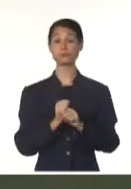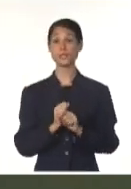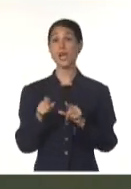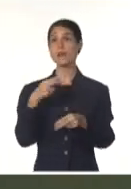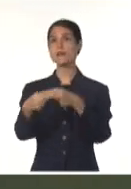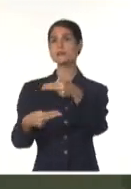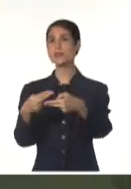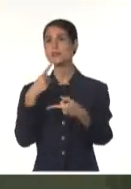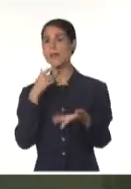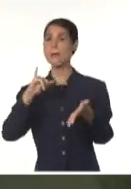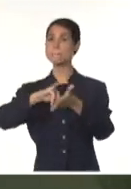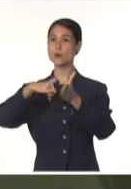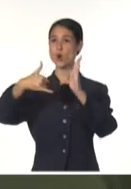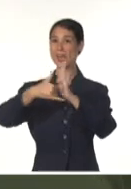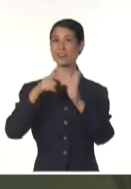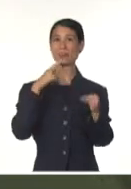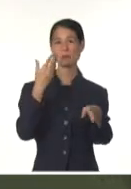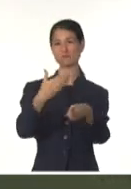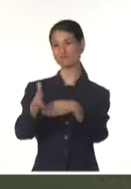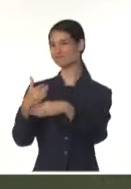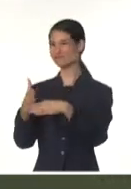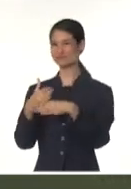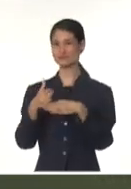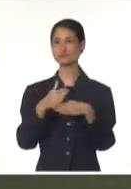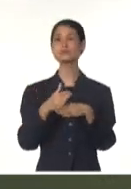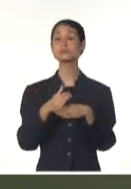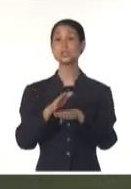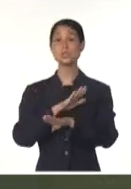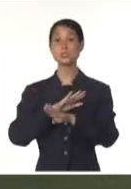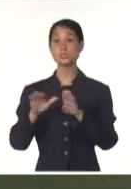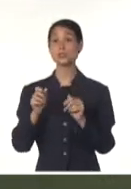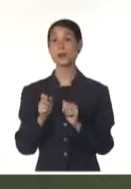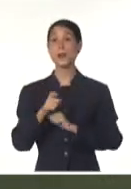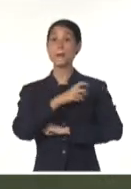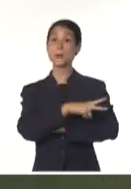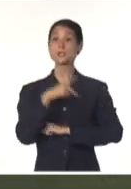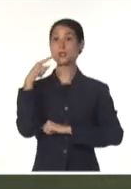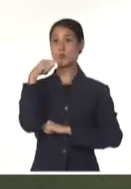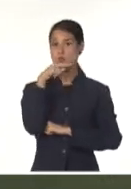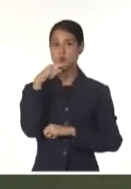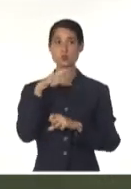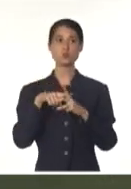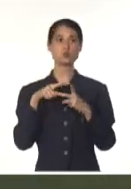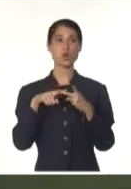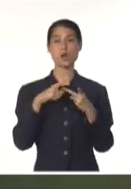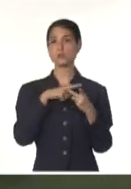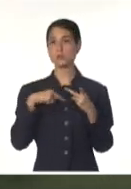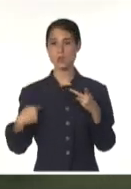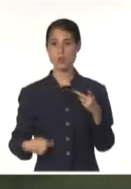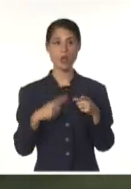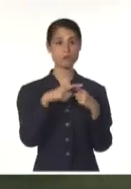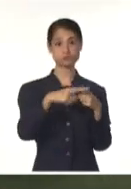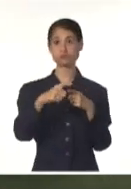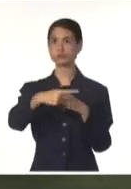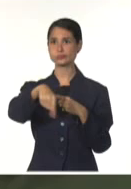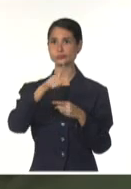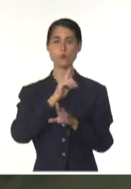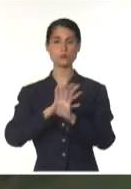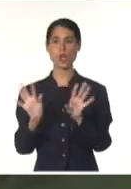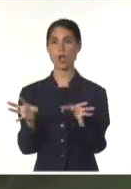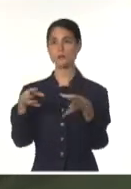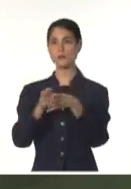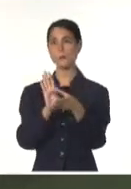desarrollan entre los países del BRIC y los países del sur como el nuestro, en condiciones de beneficio mutuo y con una proyección